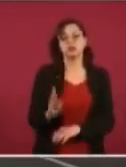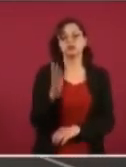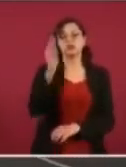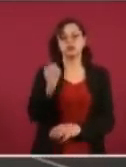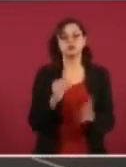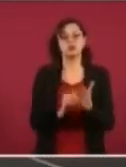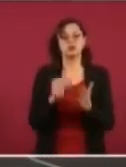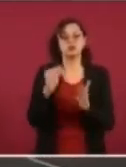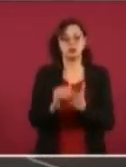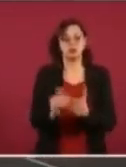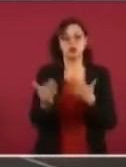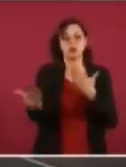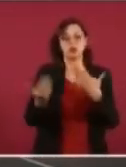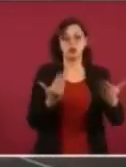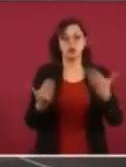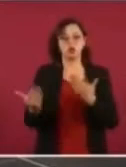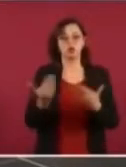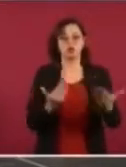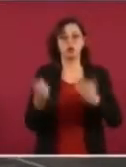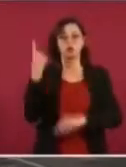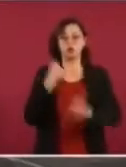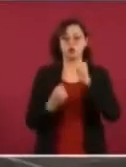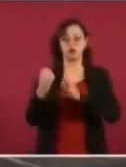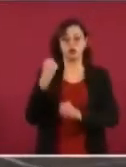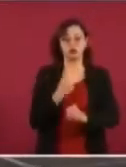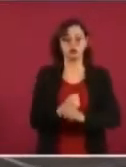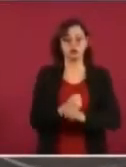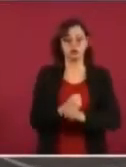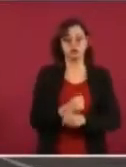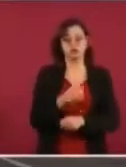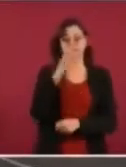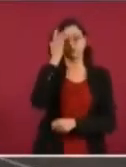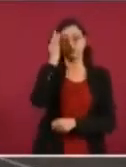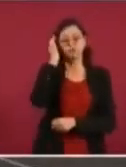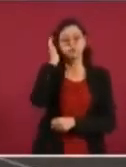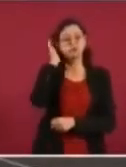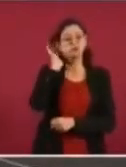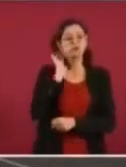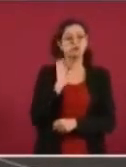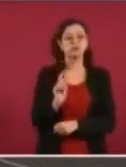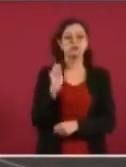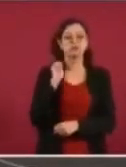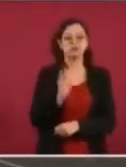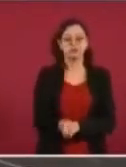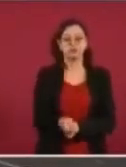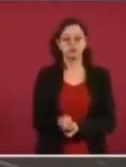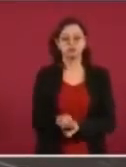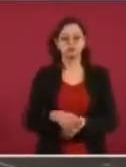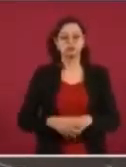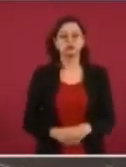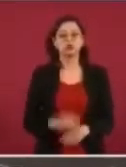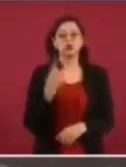139,699 millones en comparación con el año pasado, es decir,